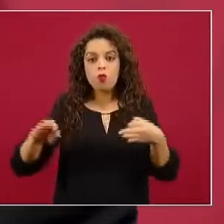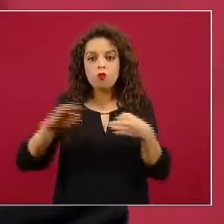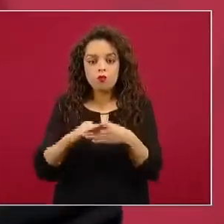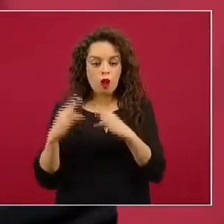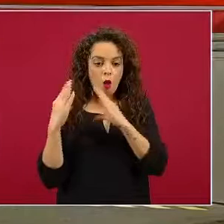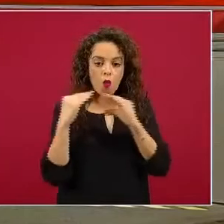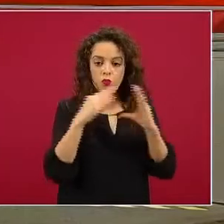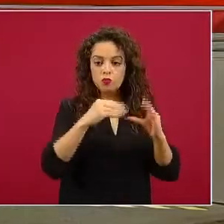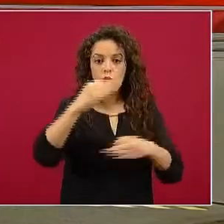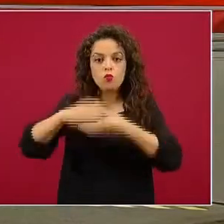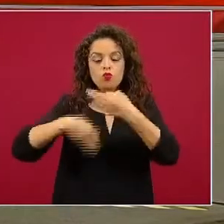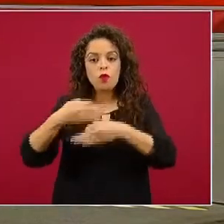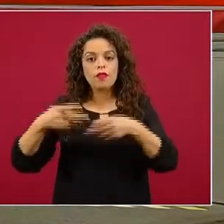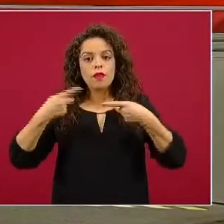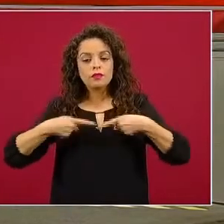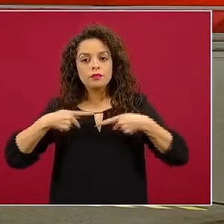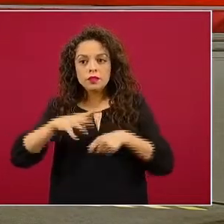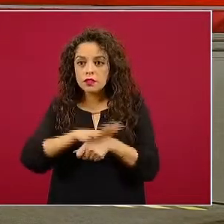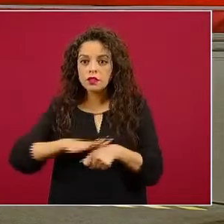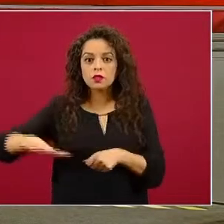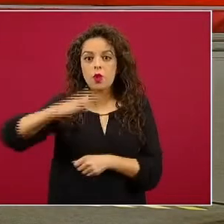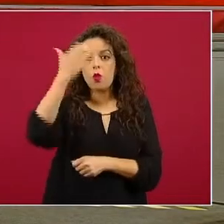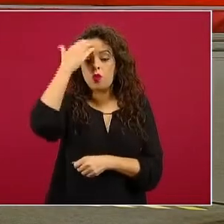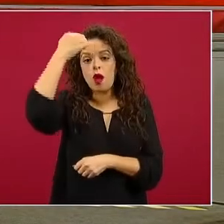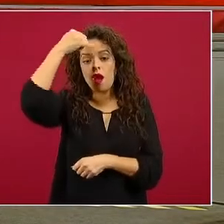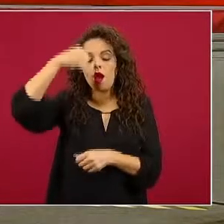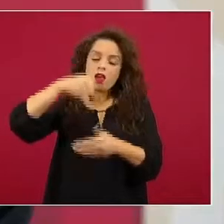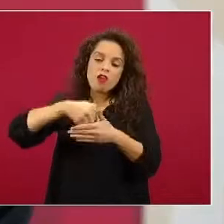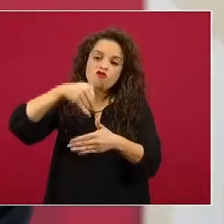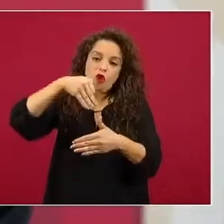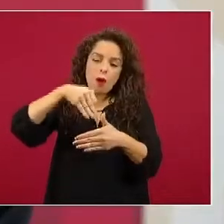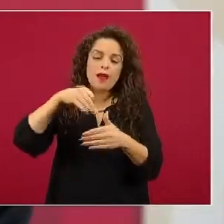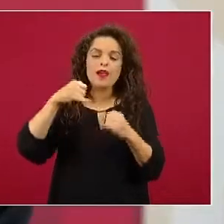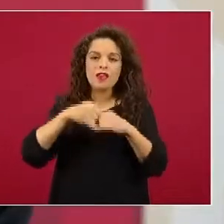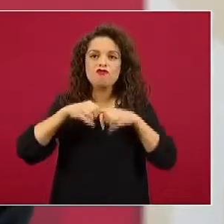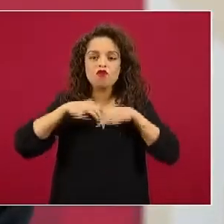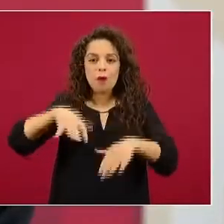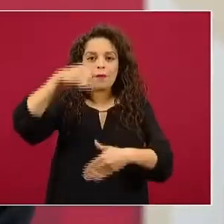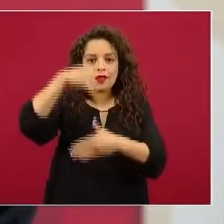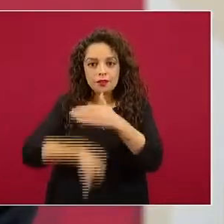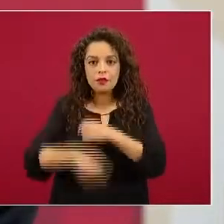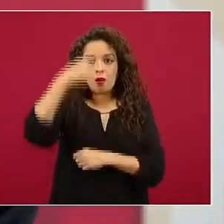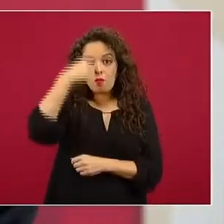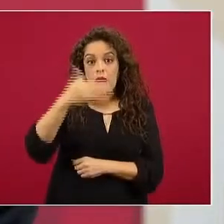sociedad para poder nosotros tomar una decisión en momentos tan difíciles.